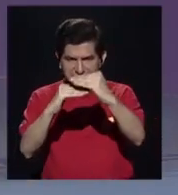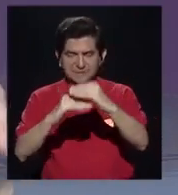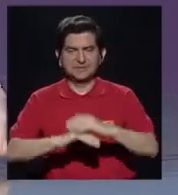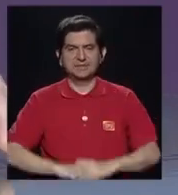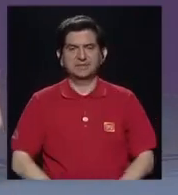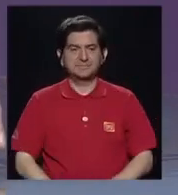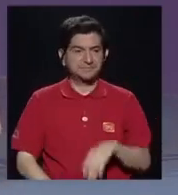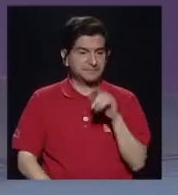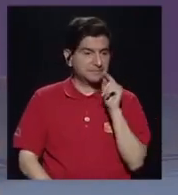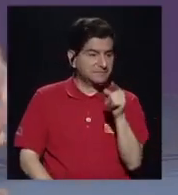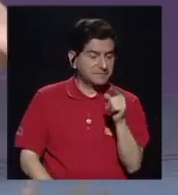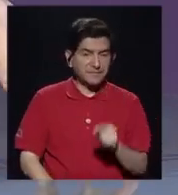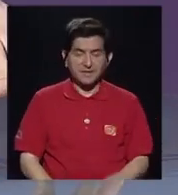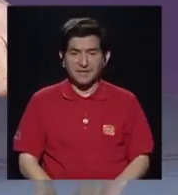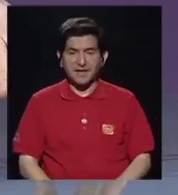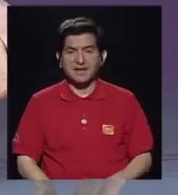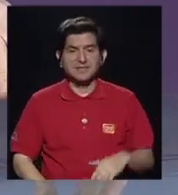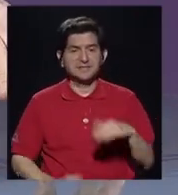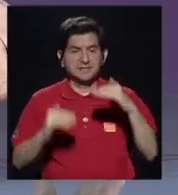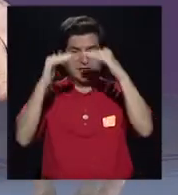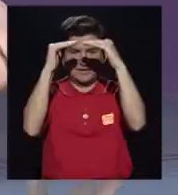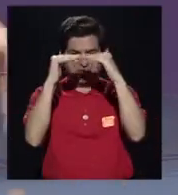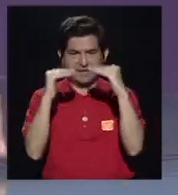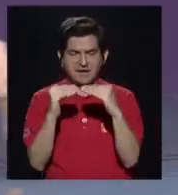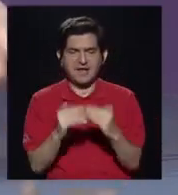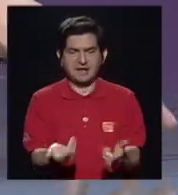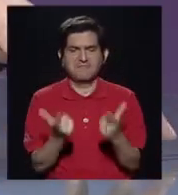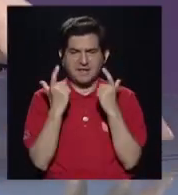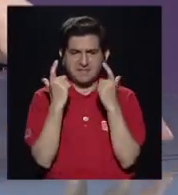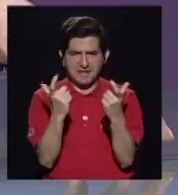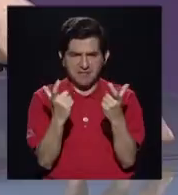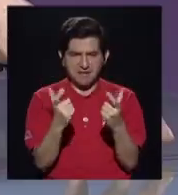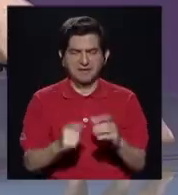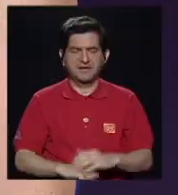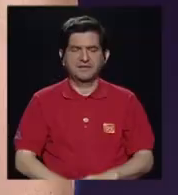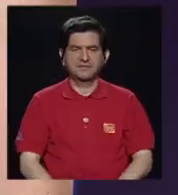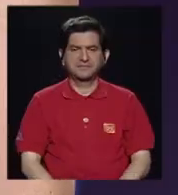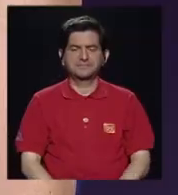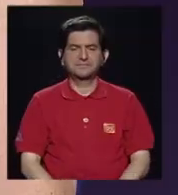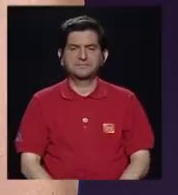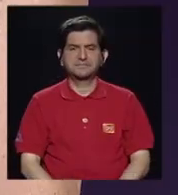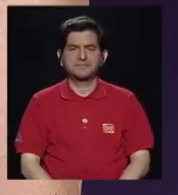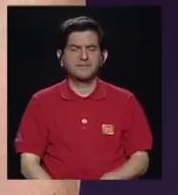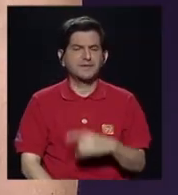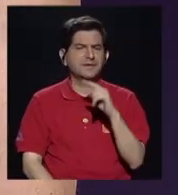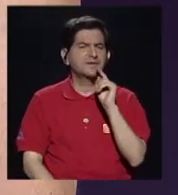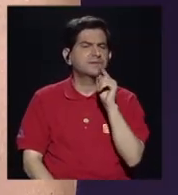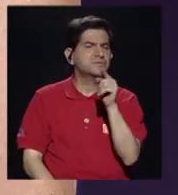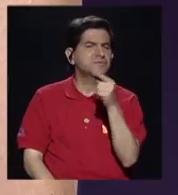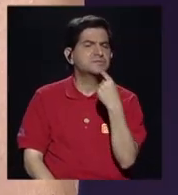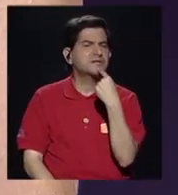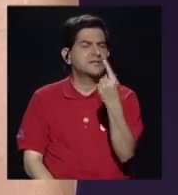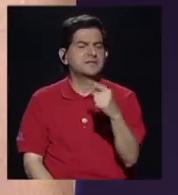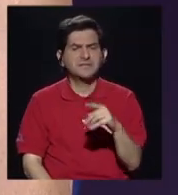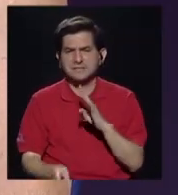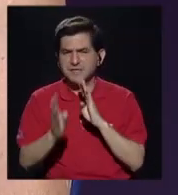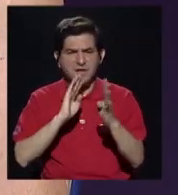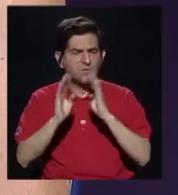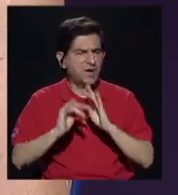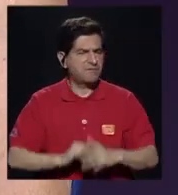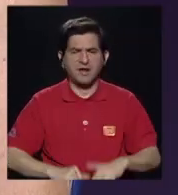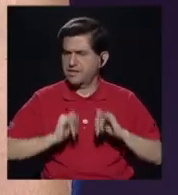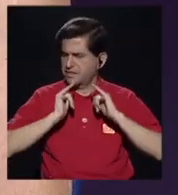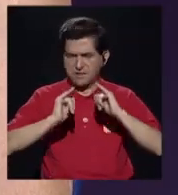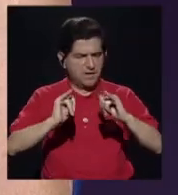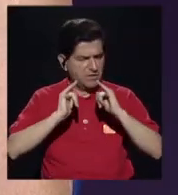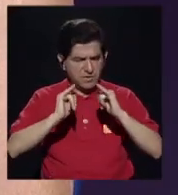no a ese a ese a esos niveles de riqueza claro a esos niveles de concentración vos decís que que no se debería hablar tanto de desigualdad que